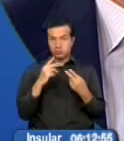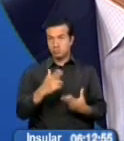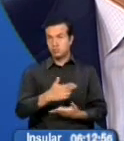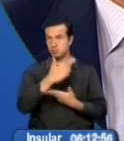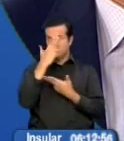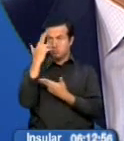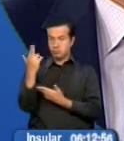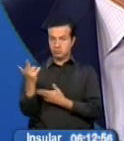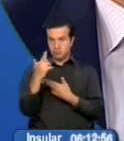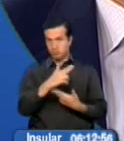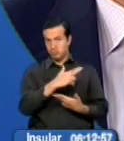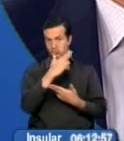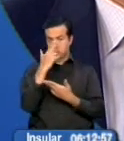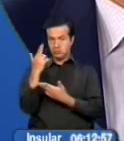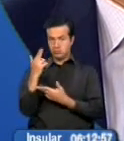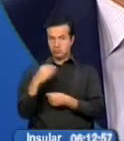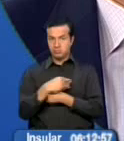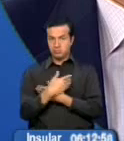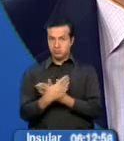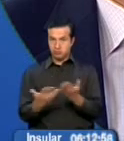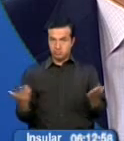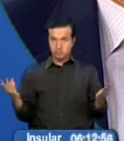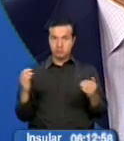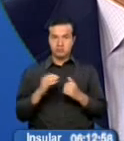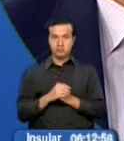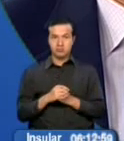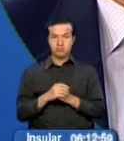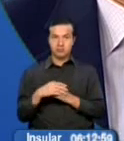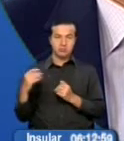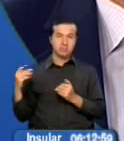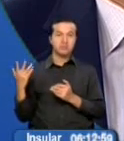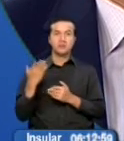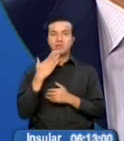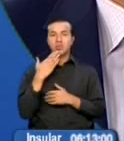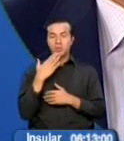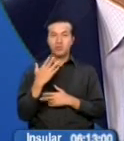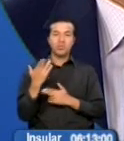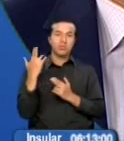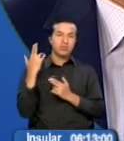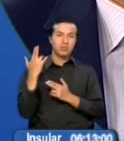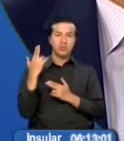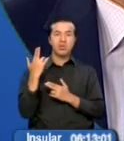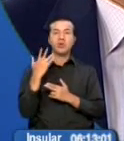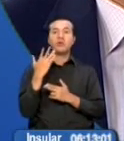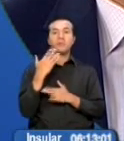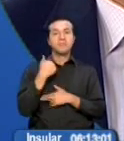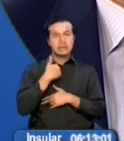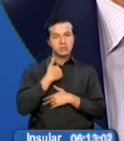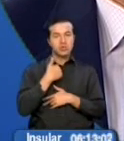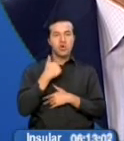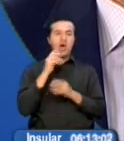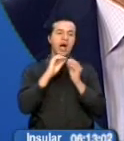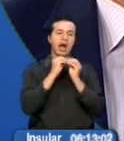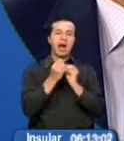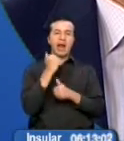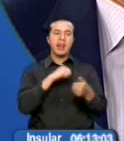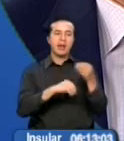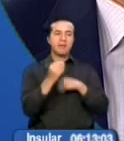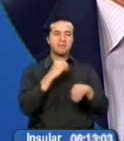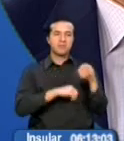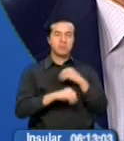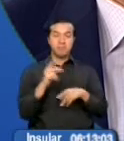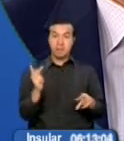armas que en Colombia denominamos hechizas, es decir, armas de fabricación artesanal que son mucho